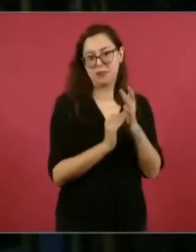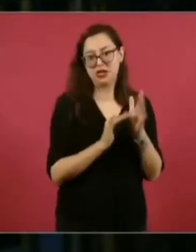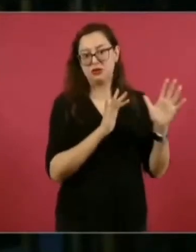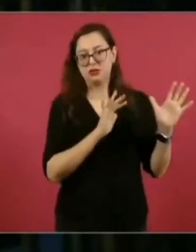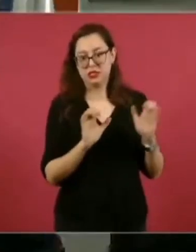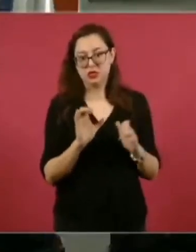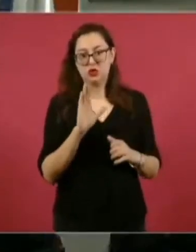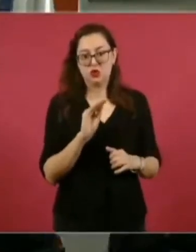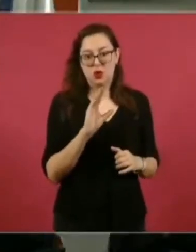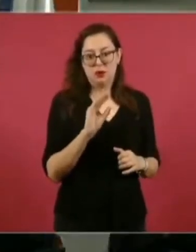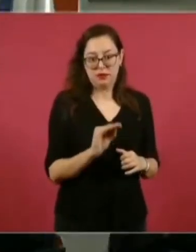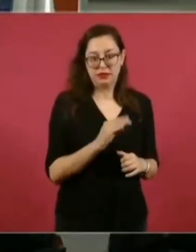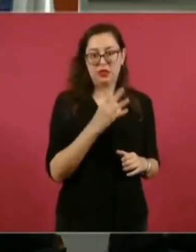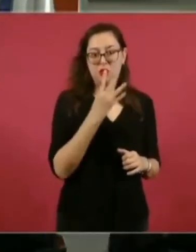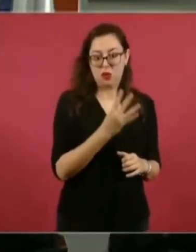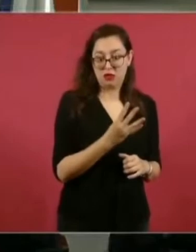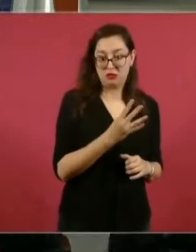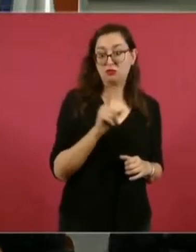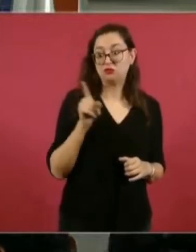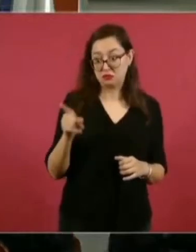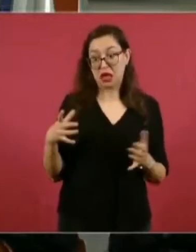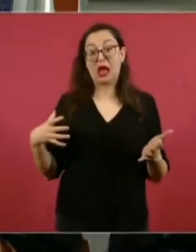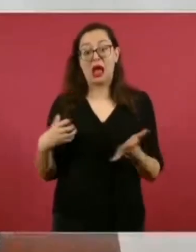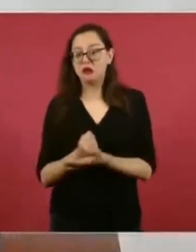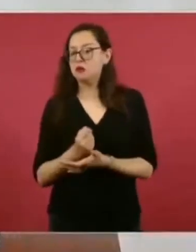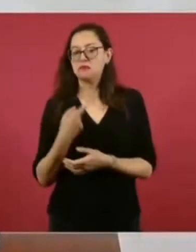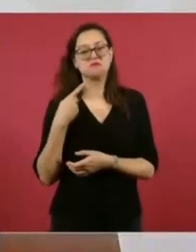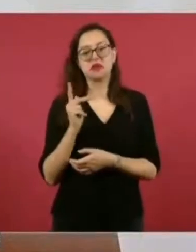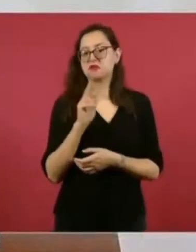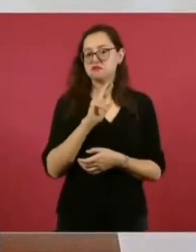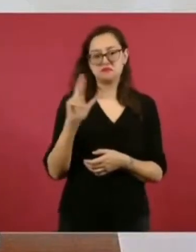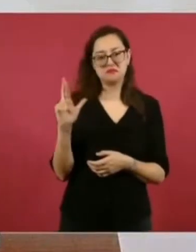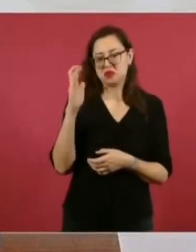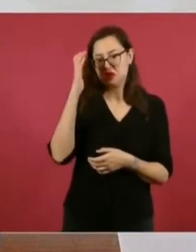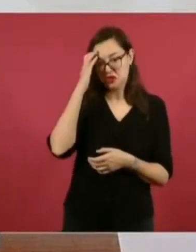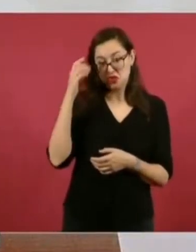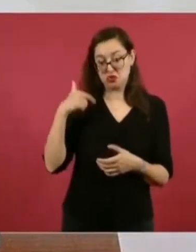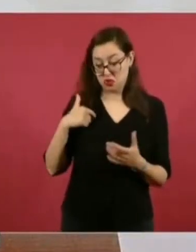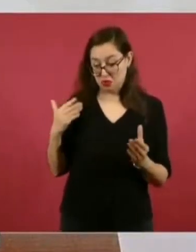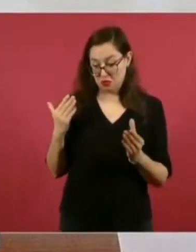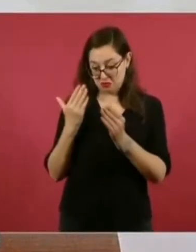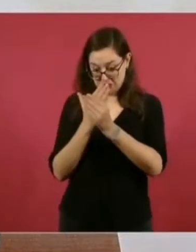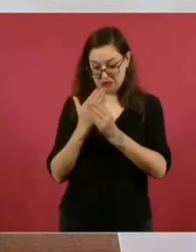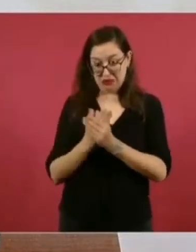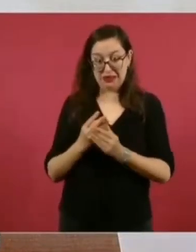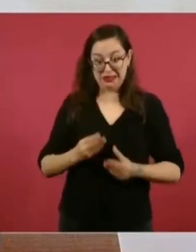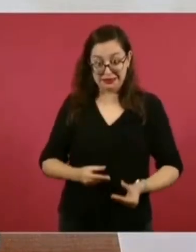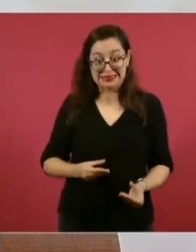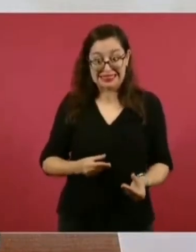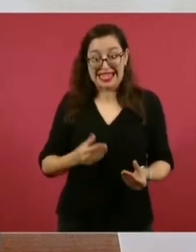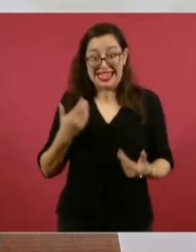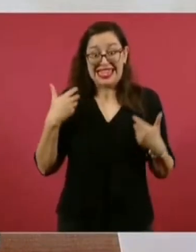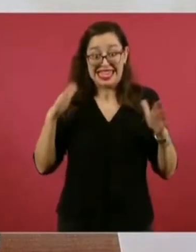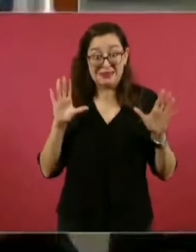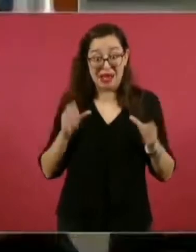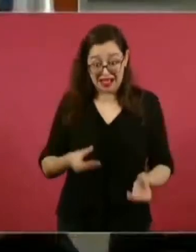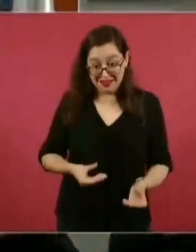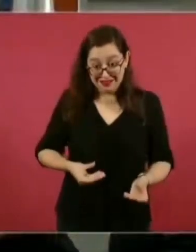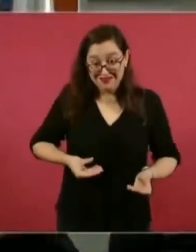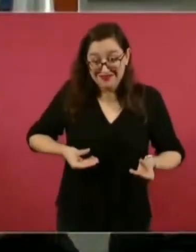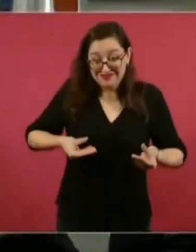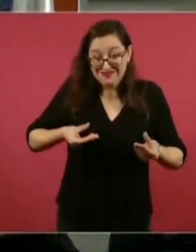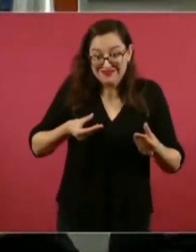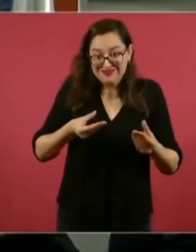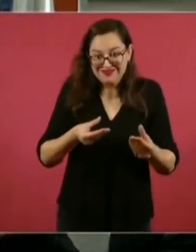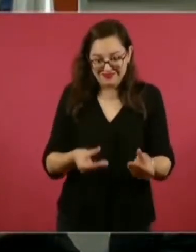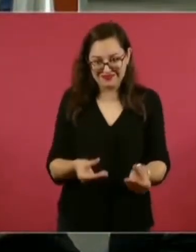usted ganó la Quinta Grijalva, pero no le reconocieron. Esa era una parte, y muchas aberraciones que venían, era